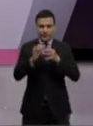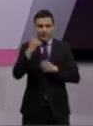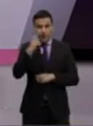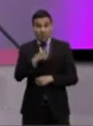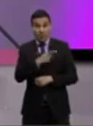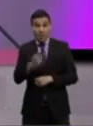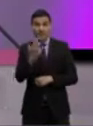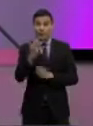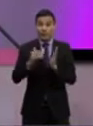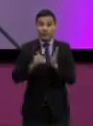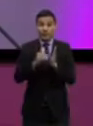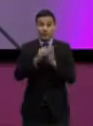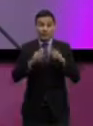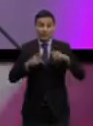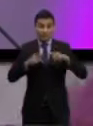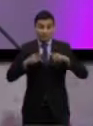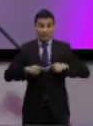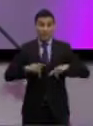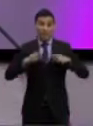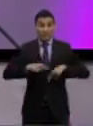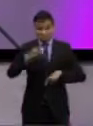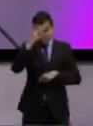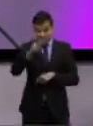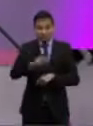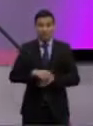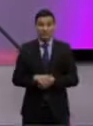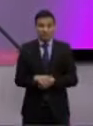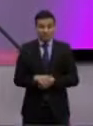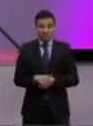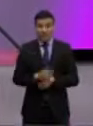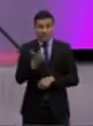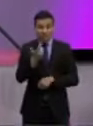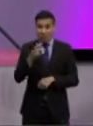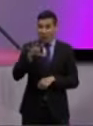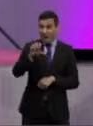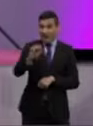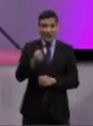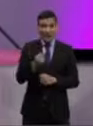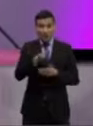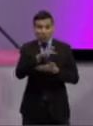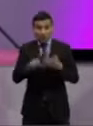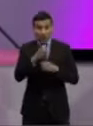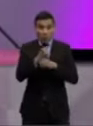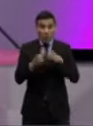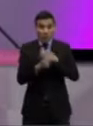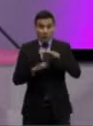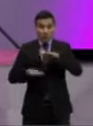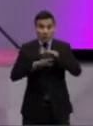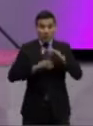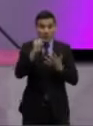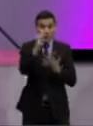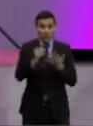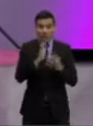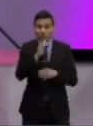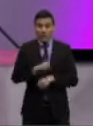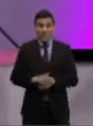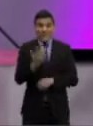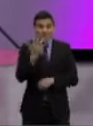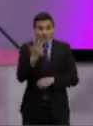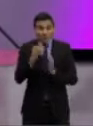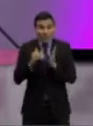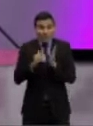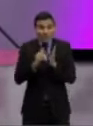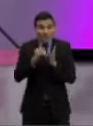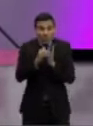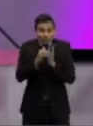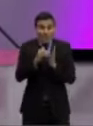más de 50 millones de personas, de mexicanos, no les alcanza su canasta básica. para los gastos mínimos. Más de 50 millones